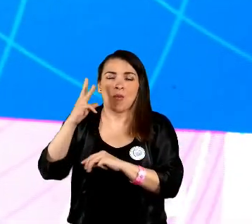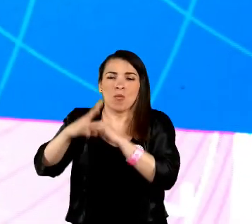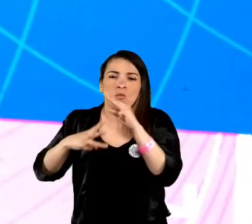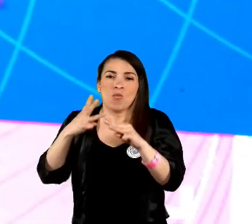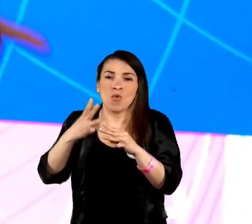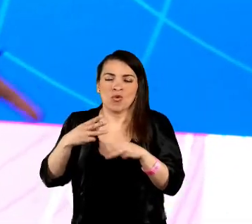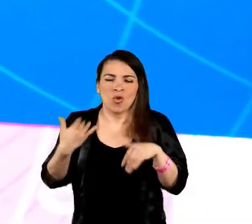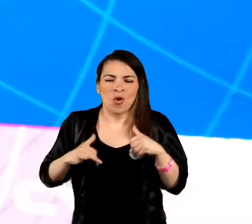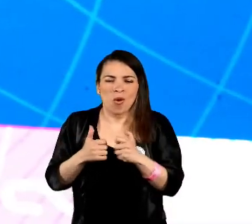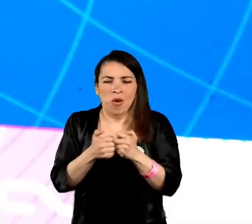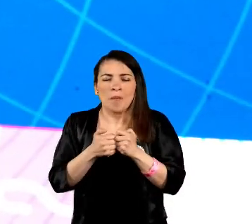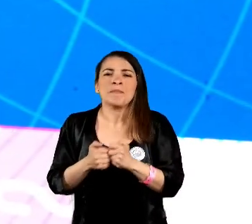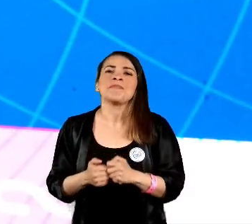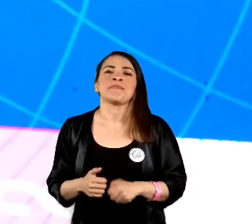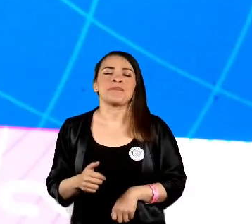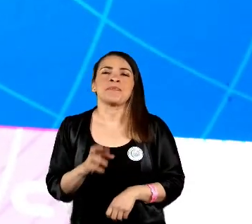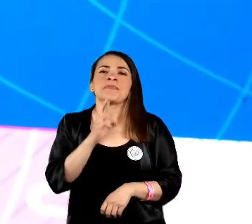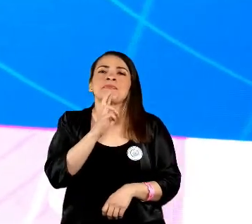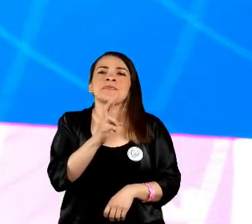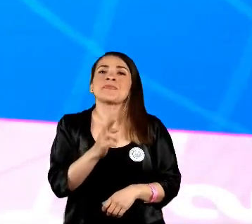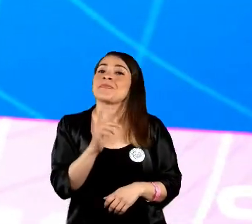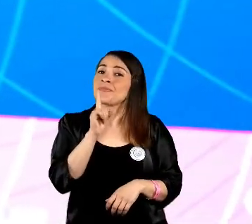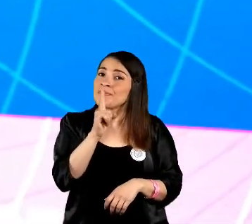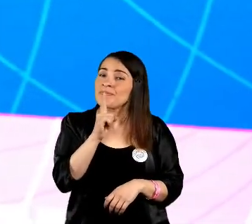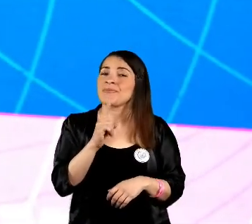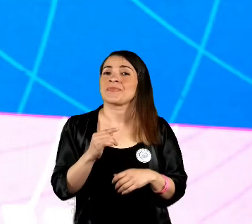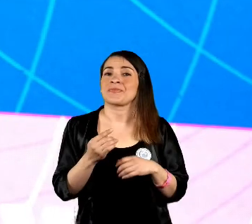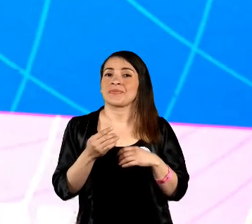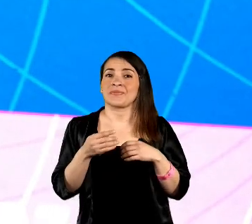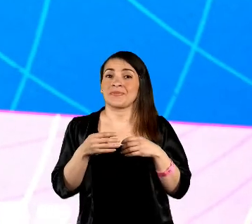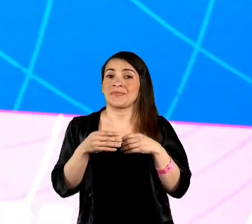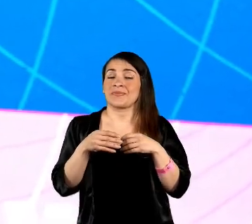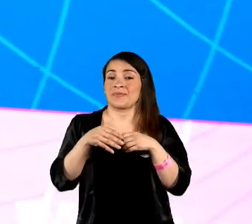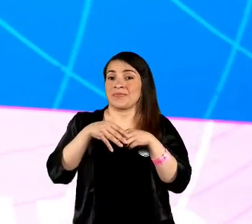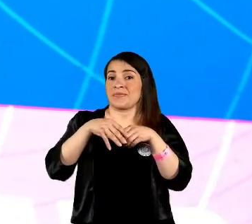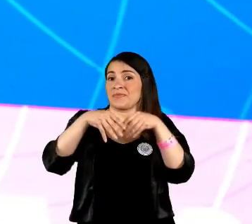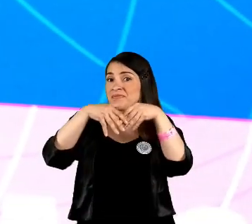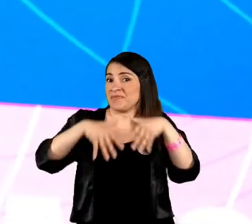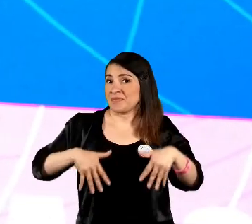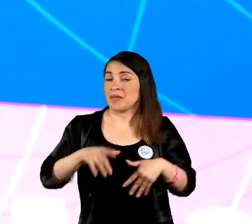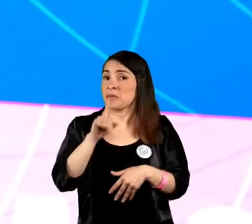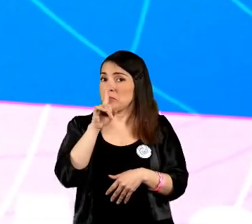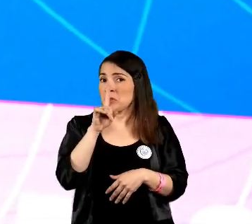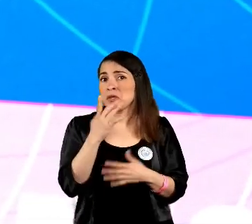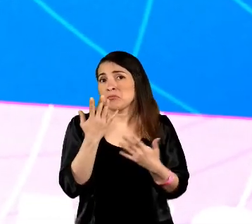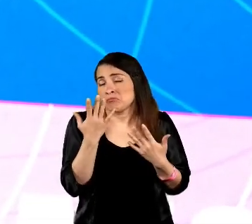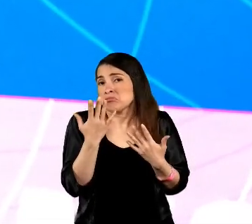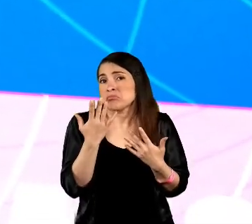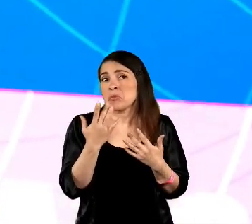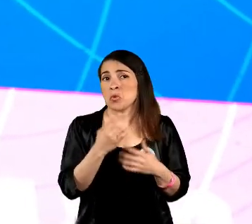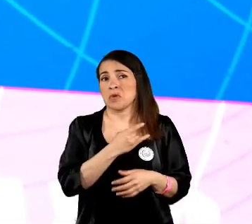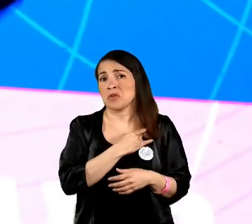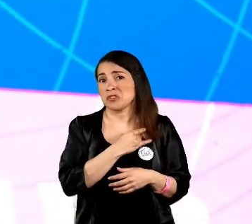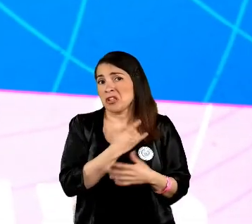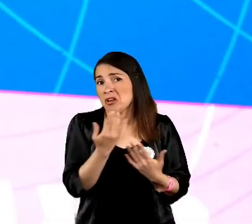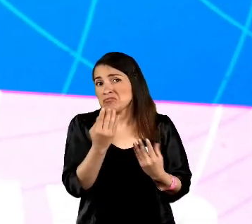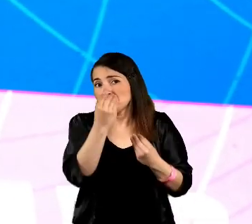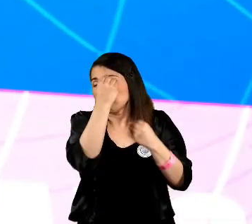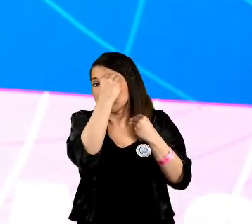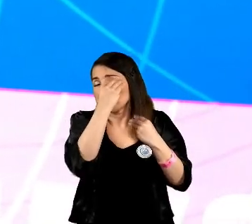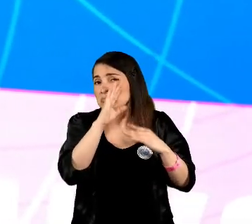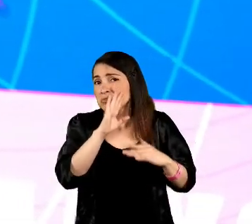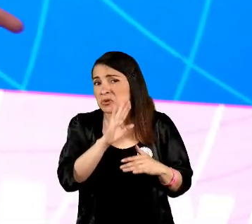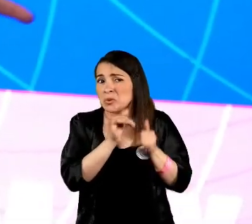hay dos ramas tener ramas más formal de ir por una carrera que tenga formaciones o una tecnicatura diplomatura ingeniería